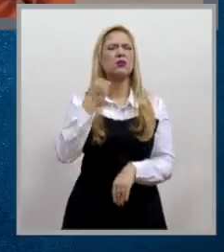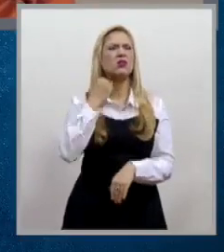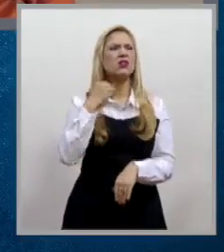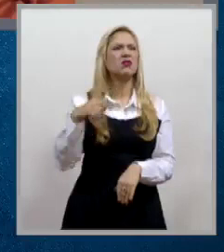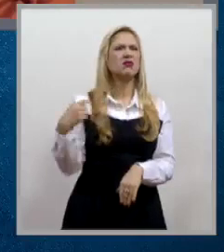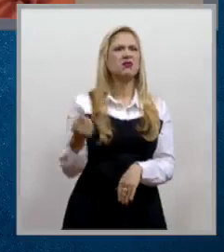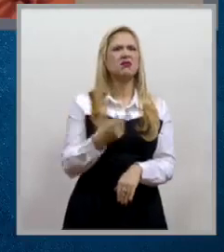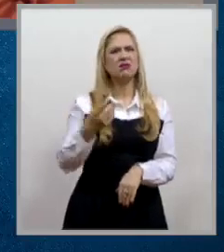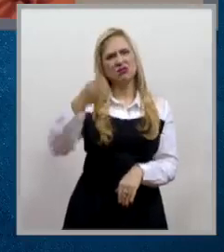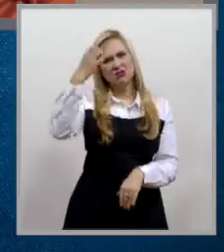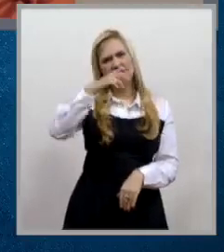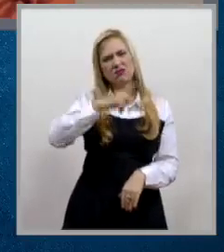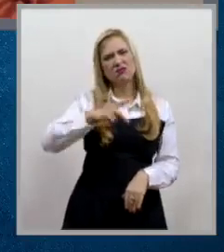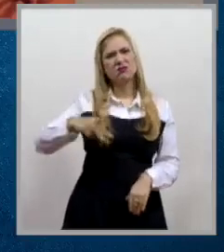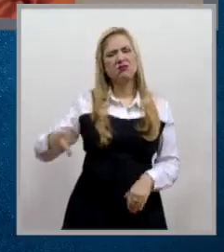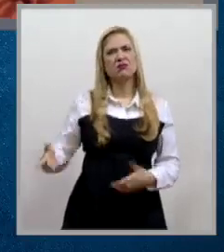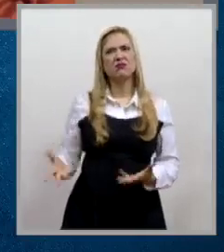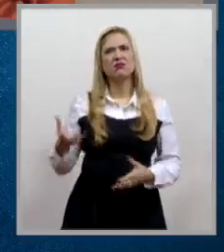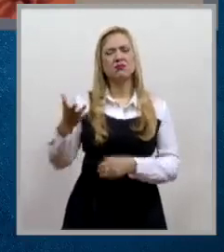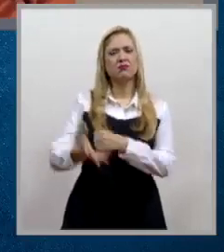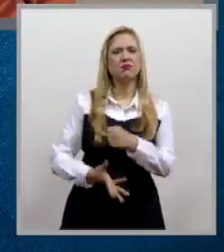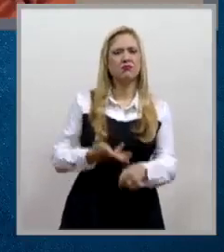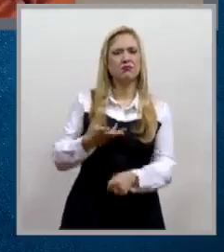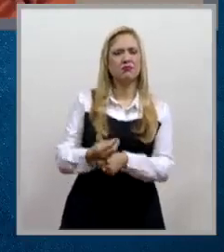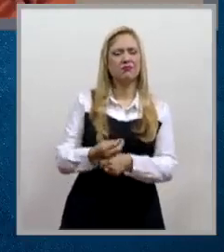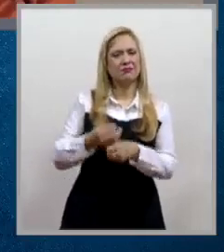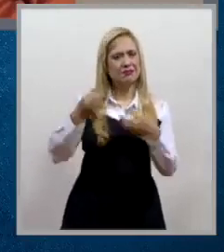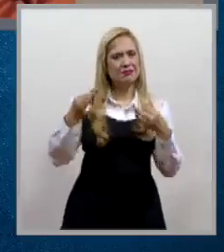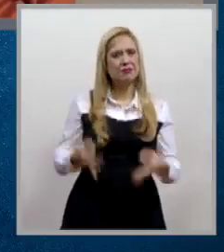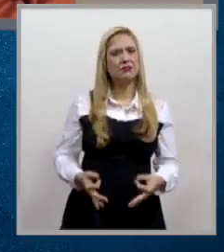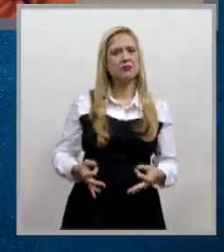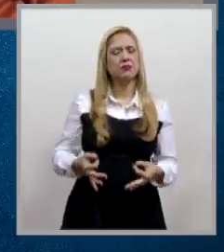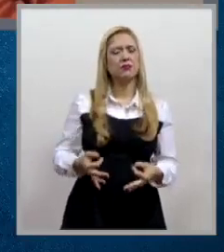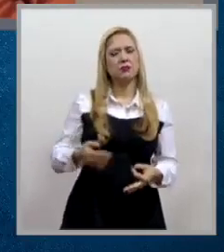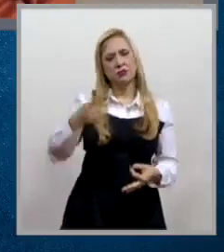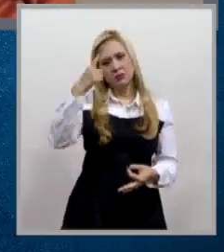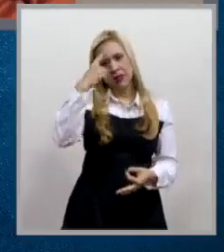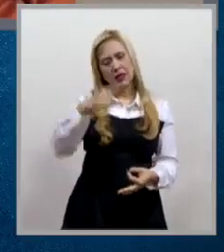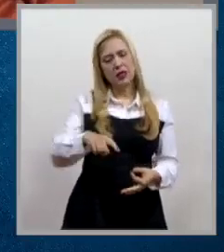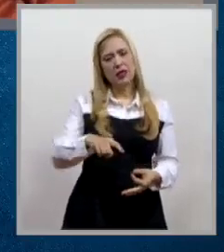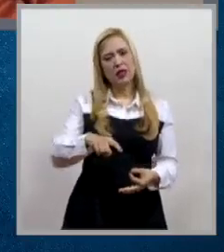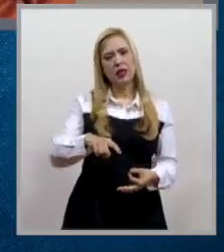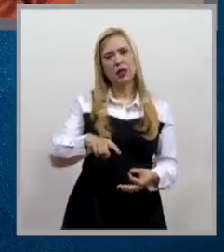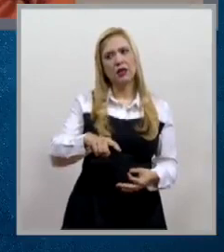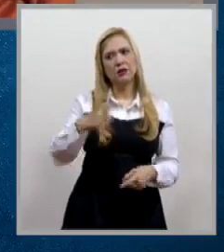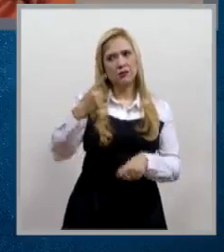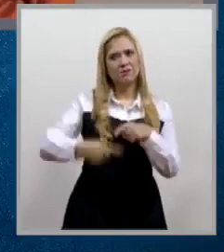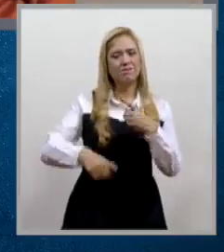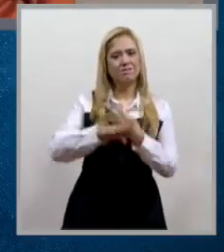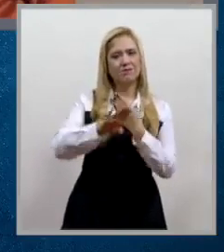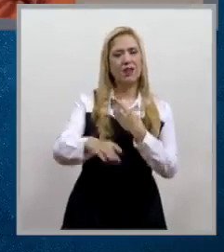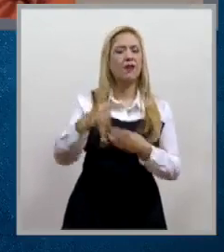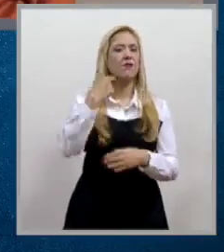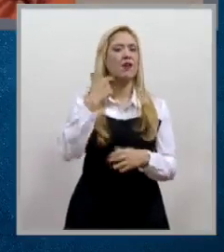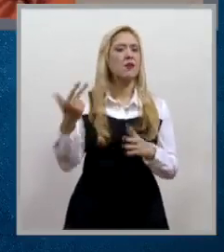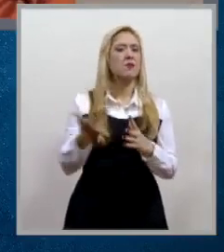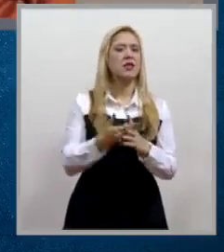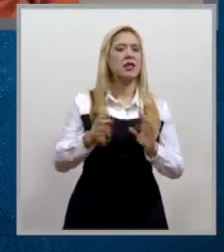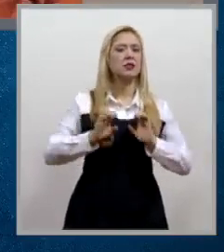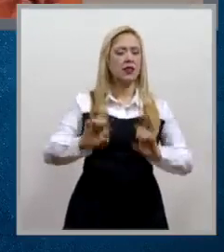abogadas o especialistas en el tema de reparaciones integrales y cuál es la trascendencia para el caso del combate al feminicidio?